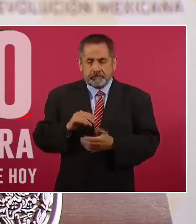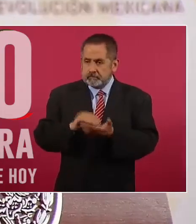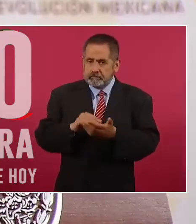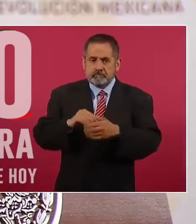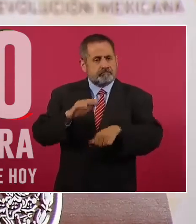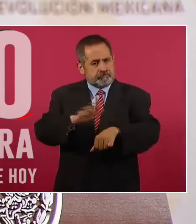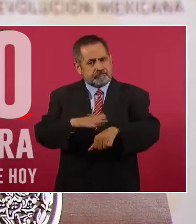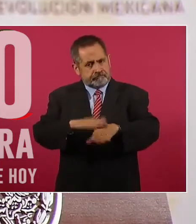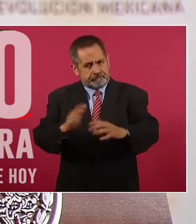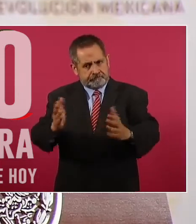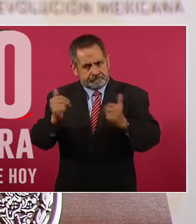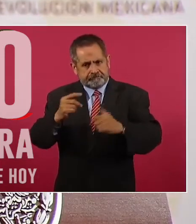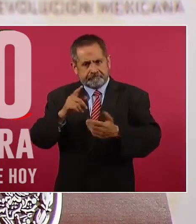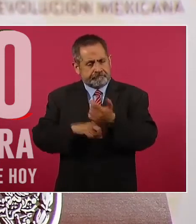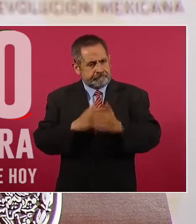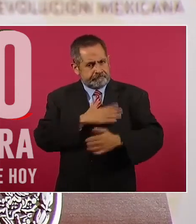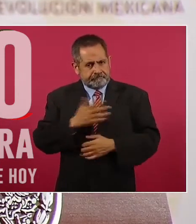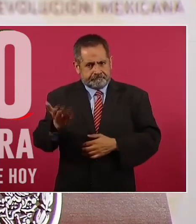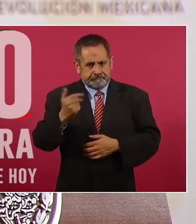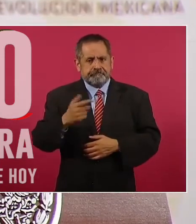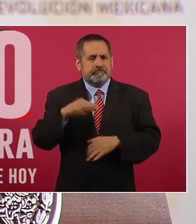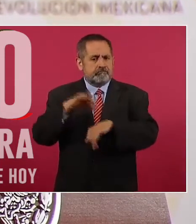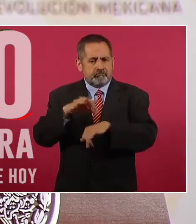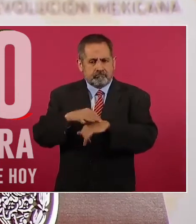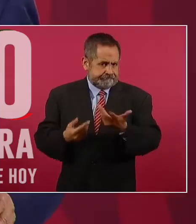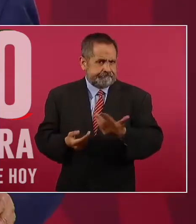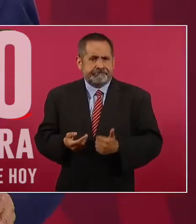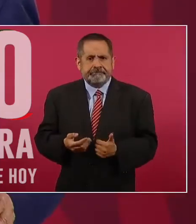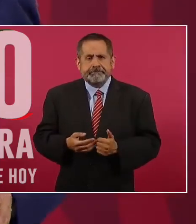seguir llamando a los médicos a que nos ayuden.